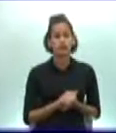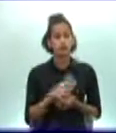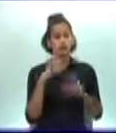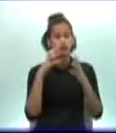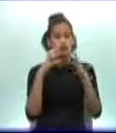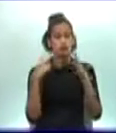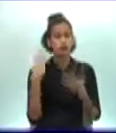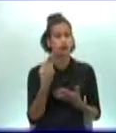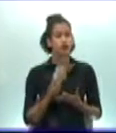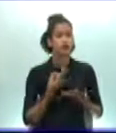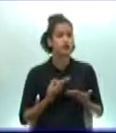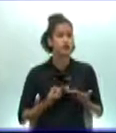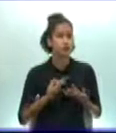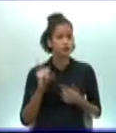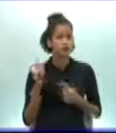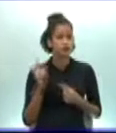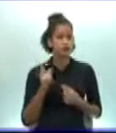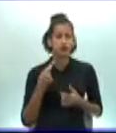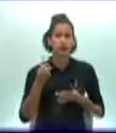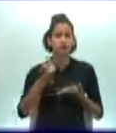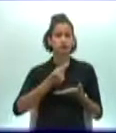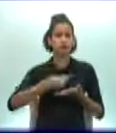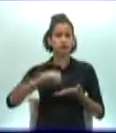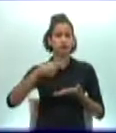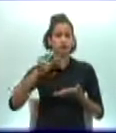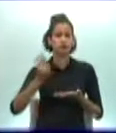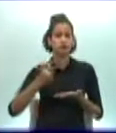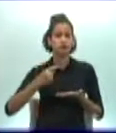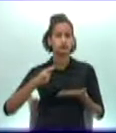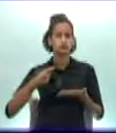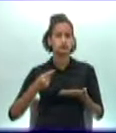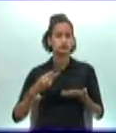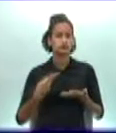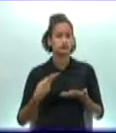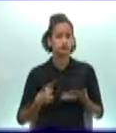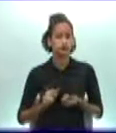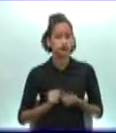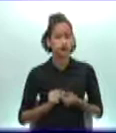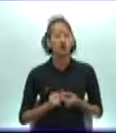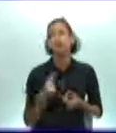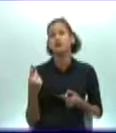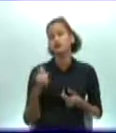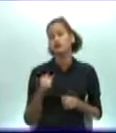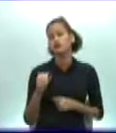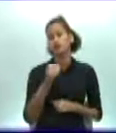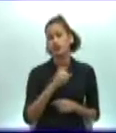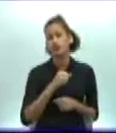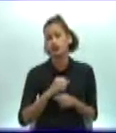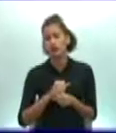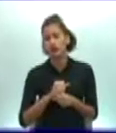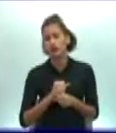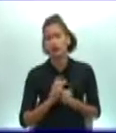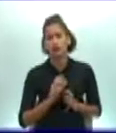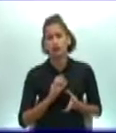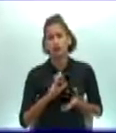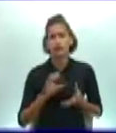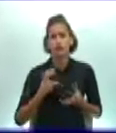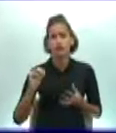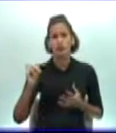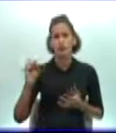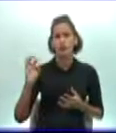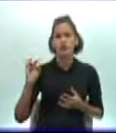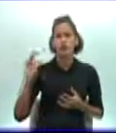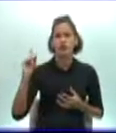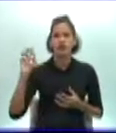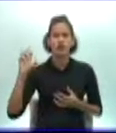dibujos se hagan a mano alzada. En un primer momento se utilizará como modelo un mapa de Cuba hasta que sus